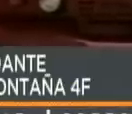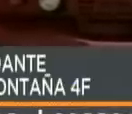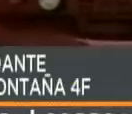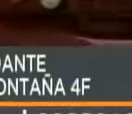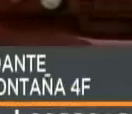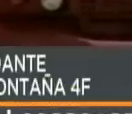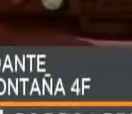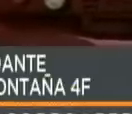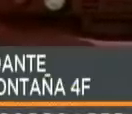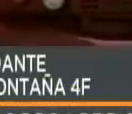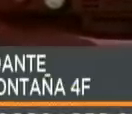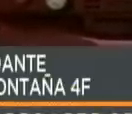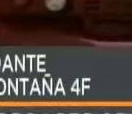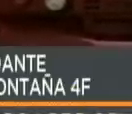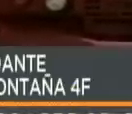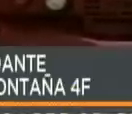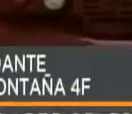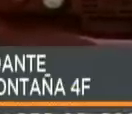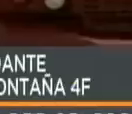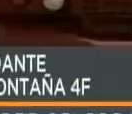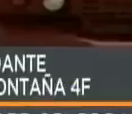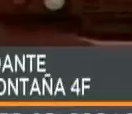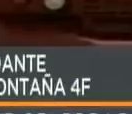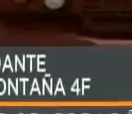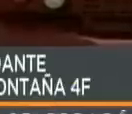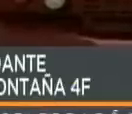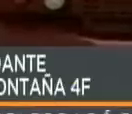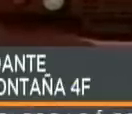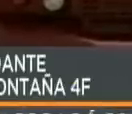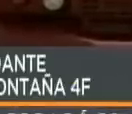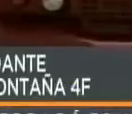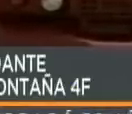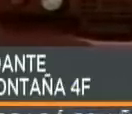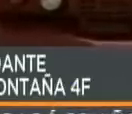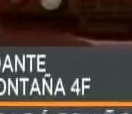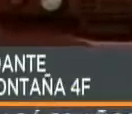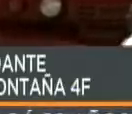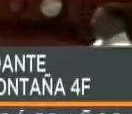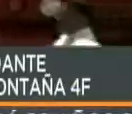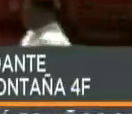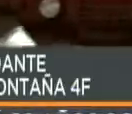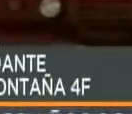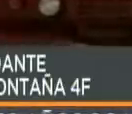recorrido de este fuego sagrado que sale desde estos espacios.